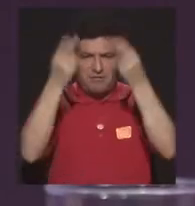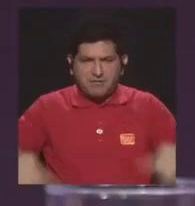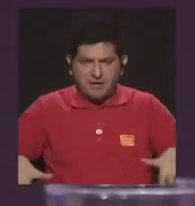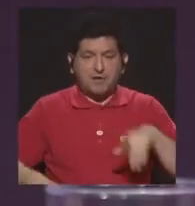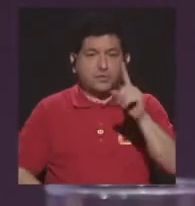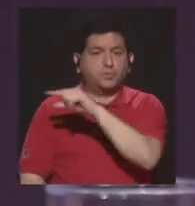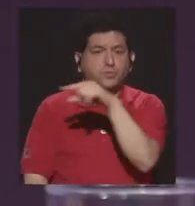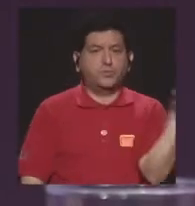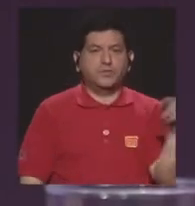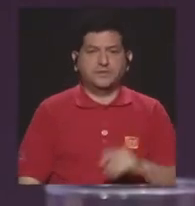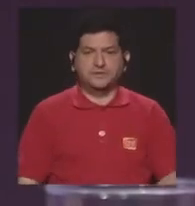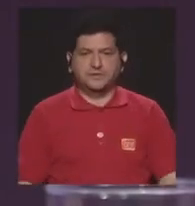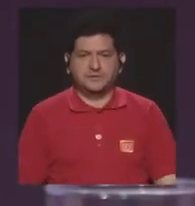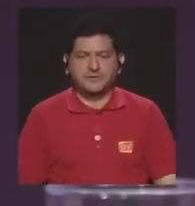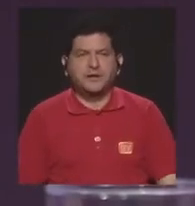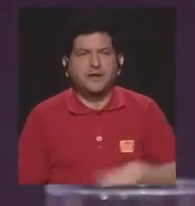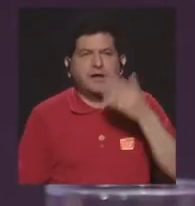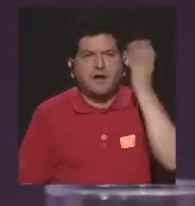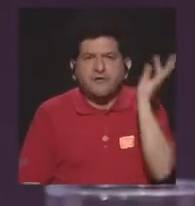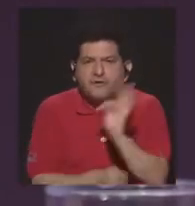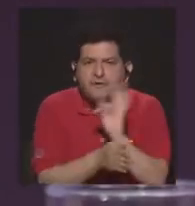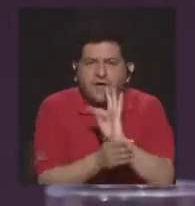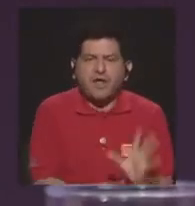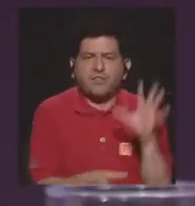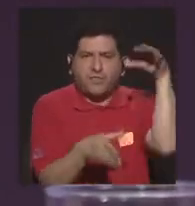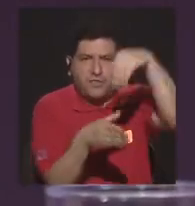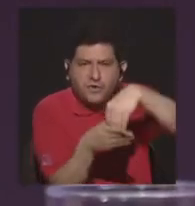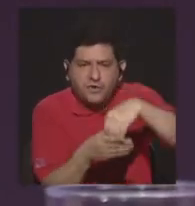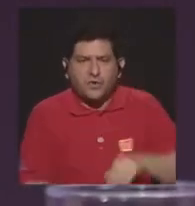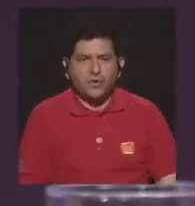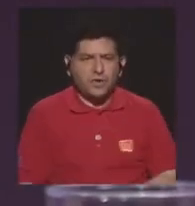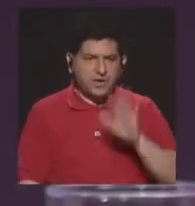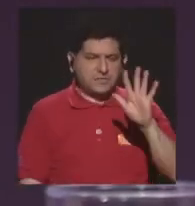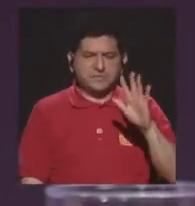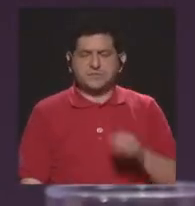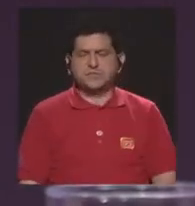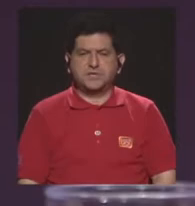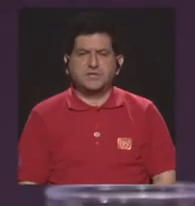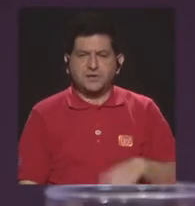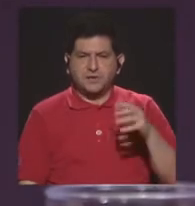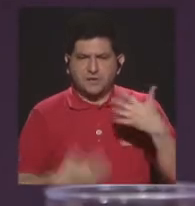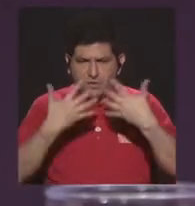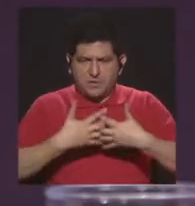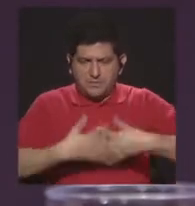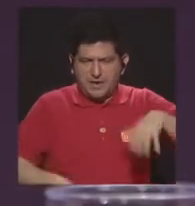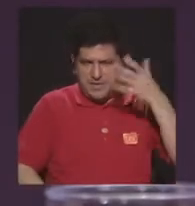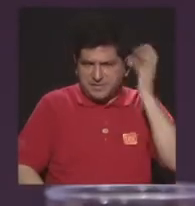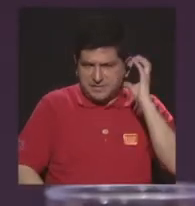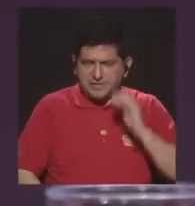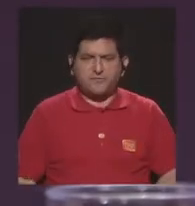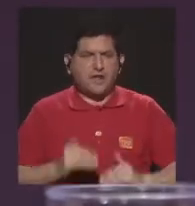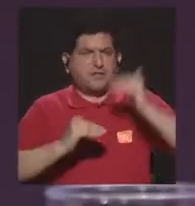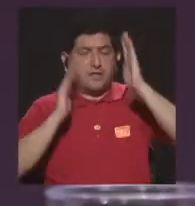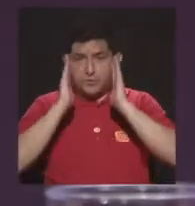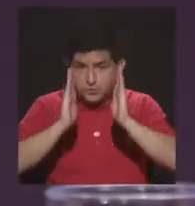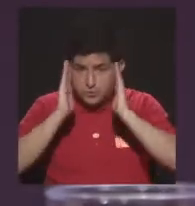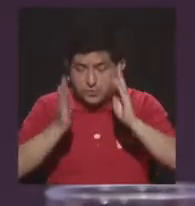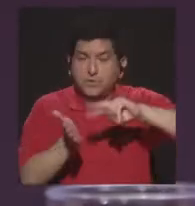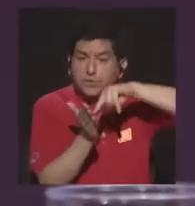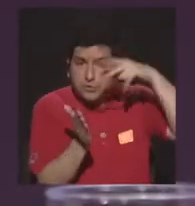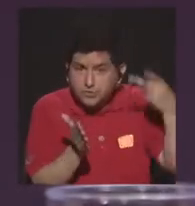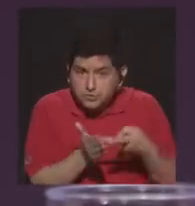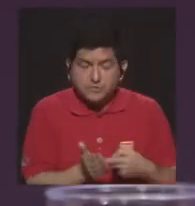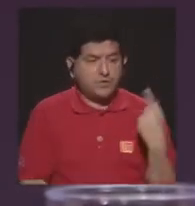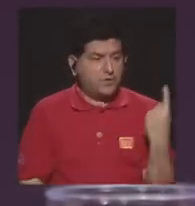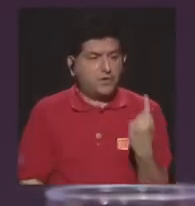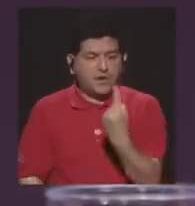semana. En radio y televisión incluimos a las 5 estaciones de cobertura nacional y mayor rating, lo cual significaron en